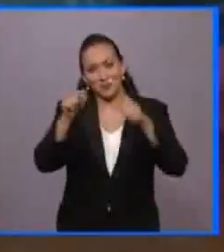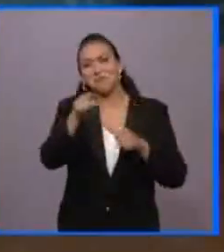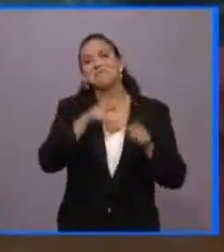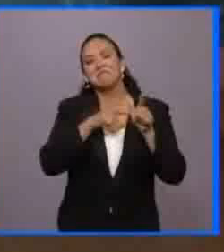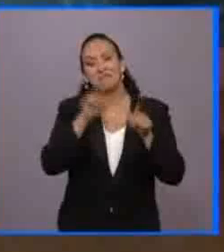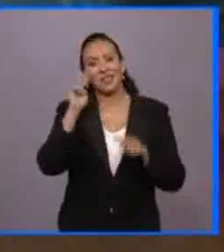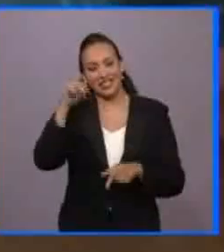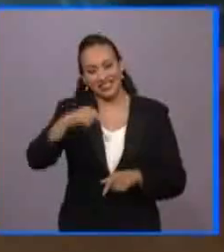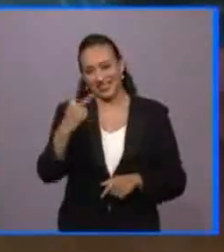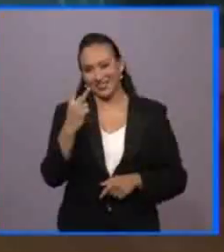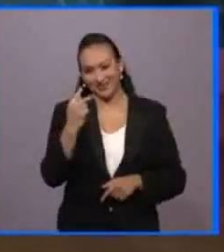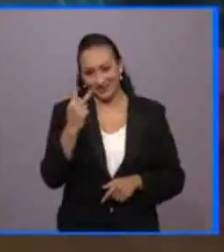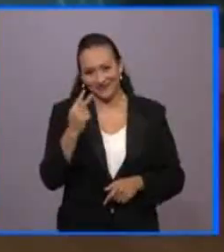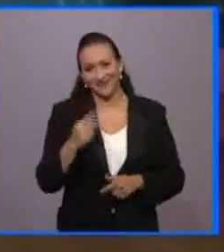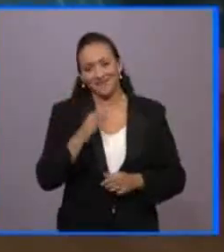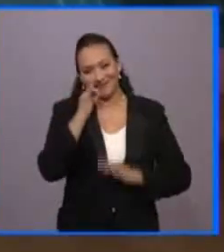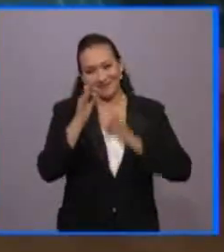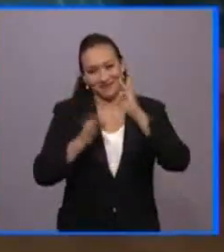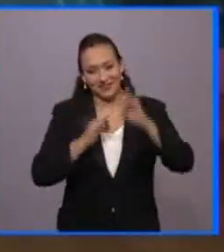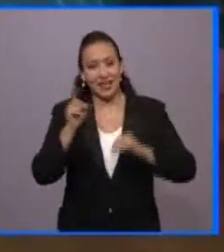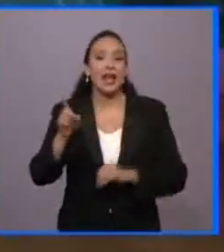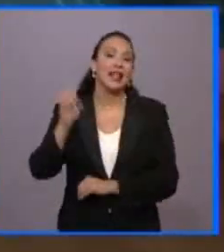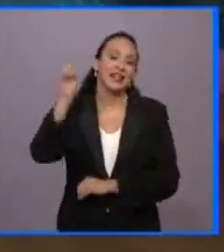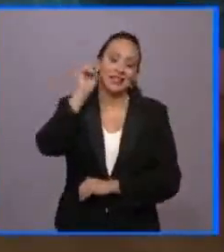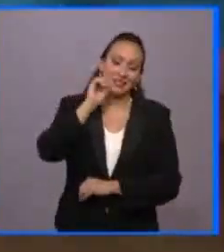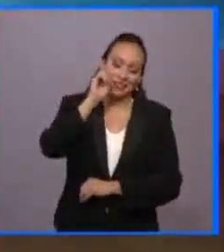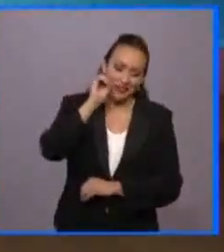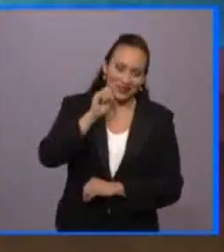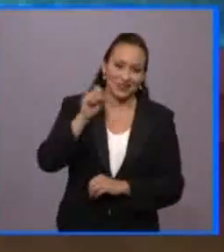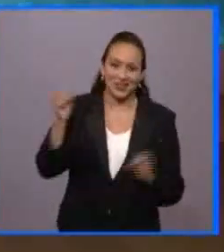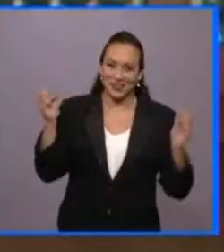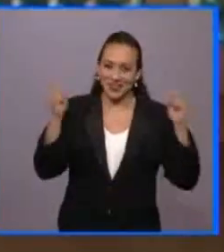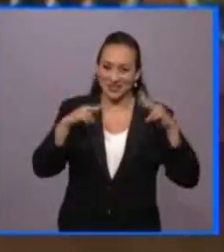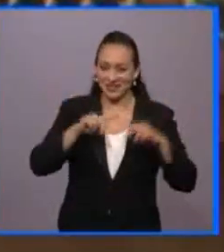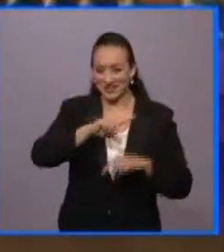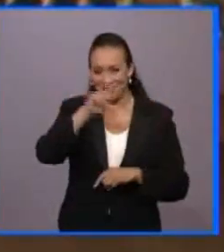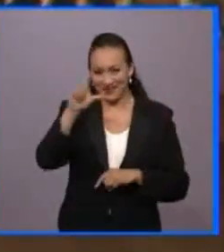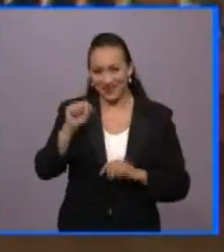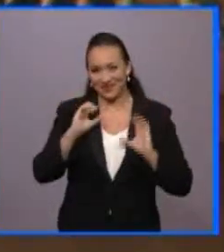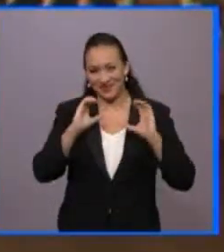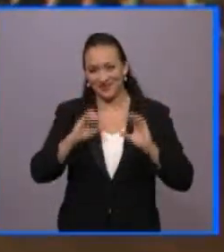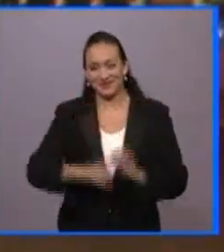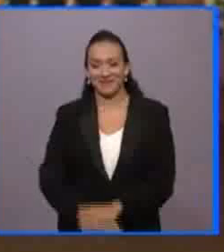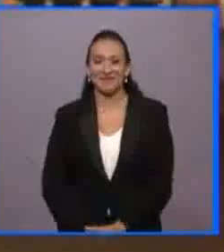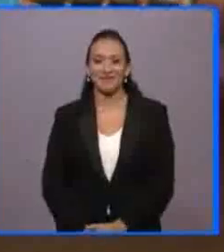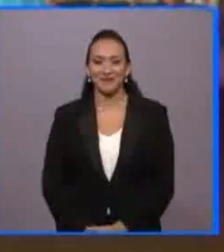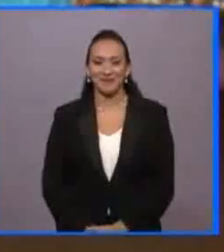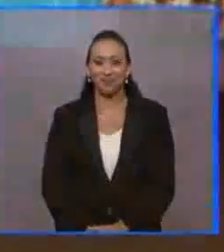manténgase pendiente de esta señal, soy Oscar González y nos vemos en la próxima. Pásela muy bien.